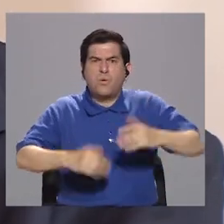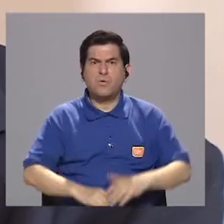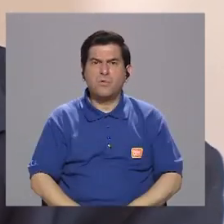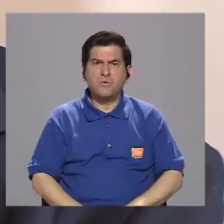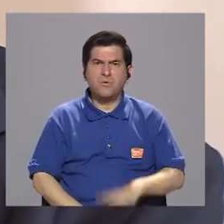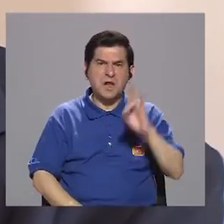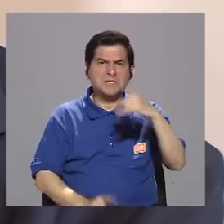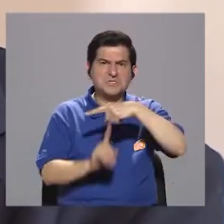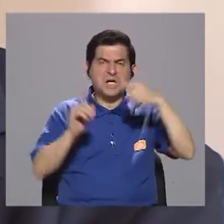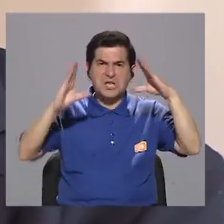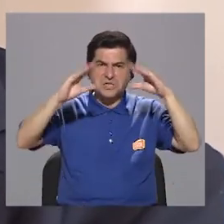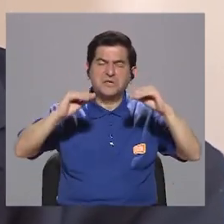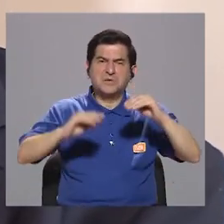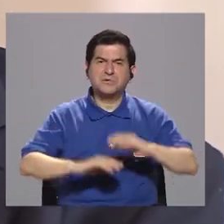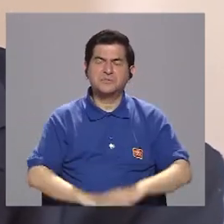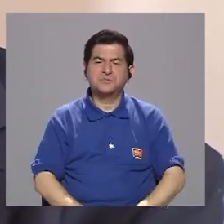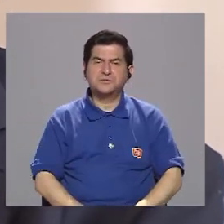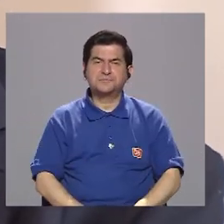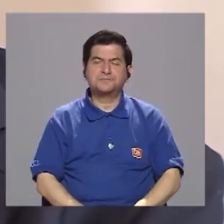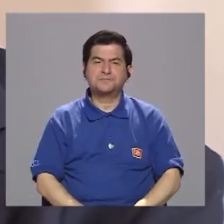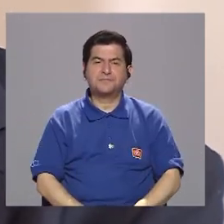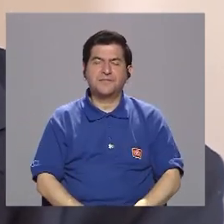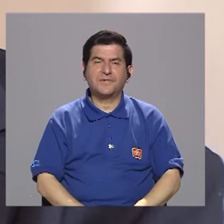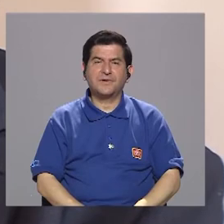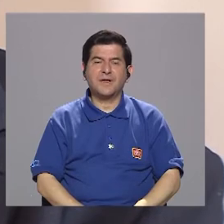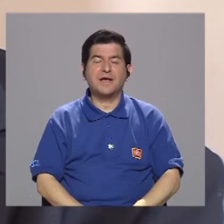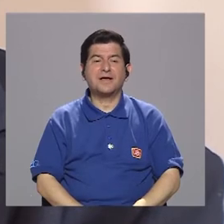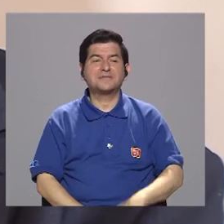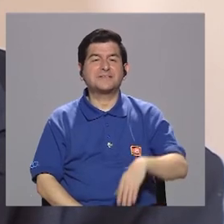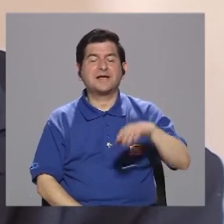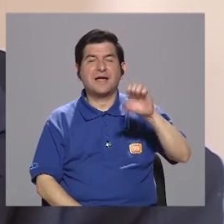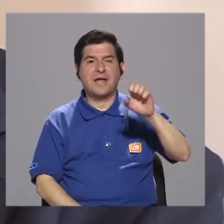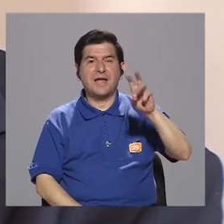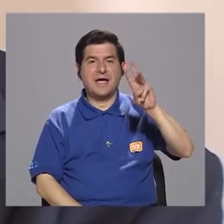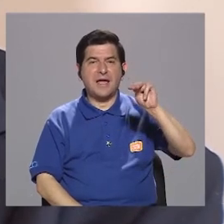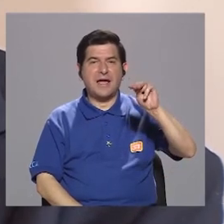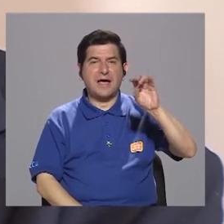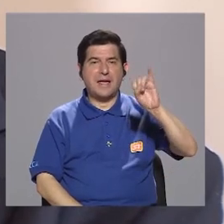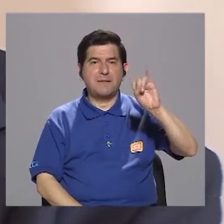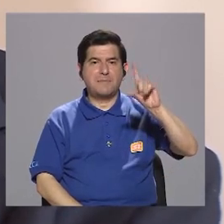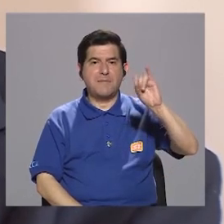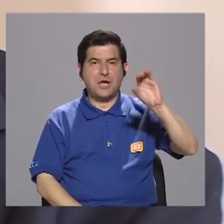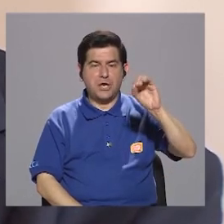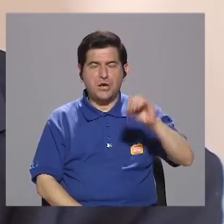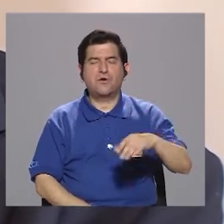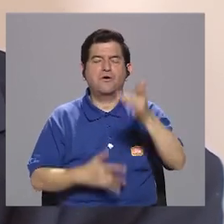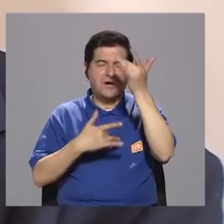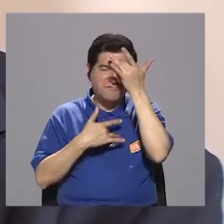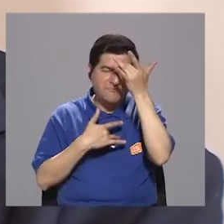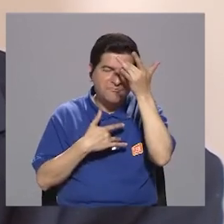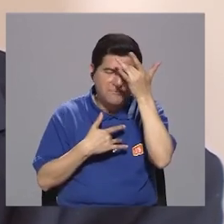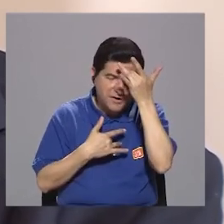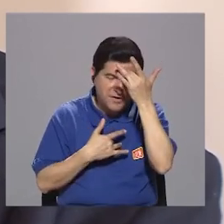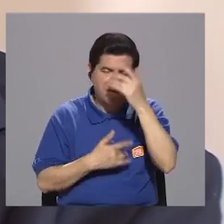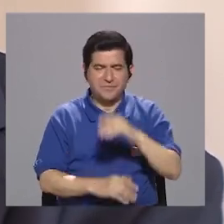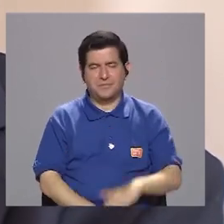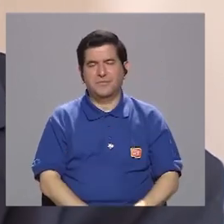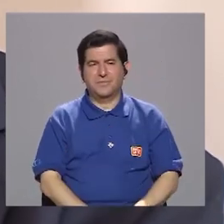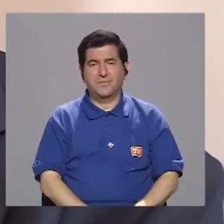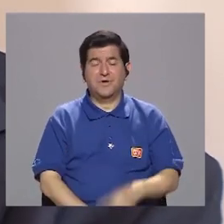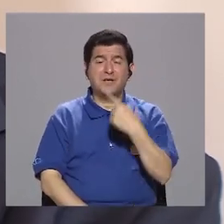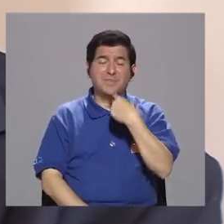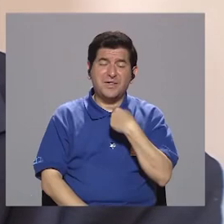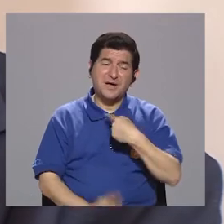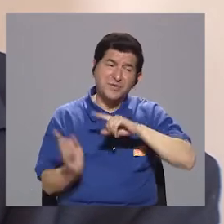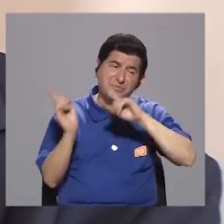como a las 7:30 de la noche. Y me dice, es que don Emilio Braña está enfermo, me dice. Y me mandaron